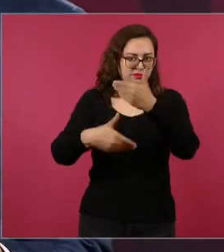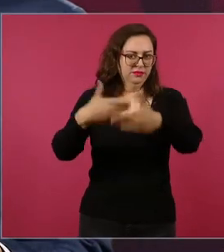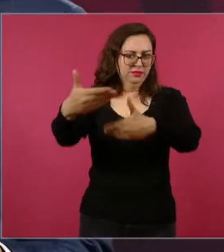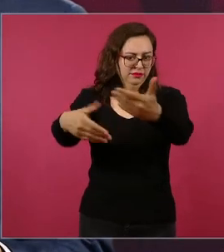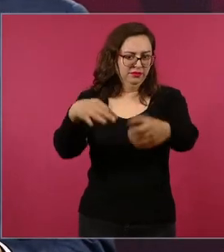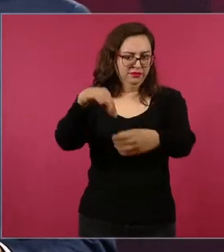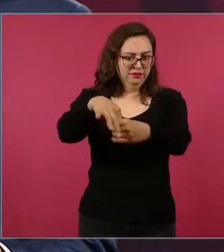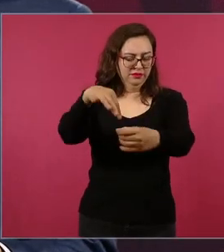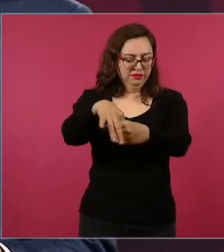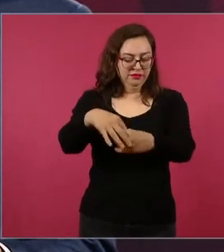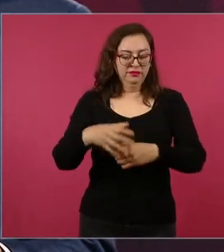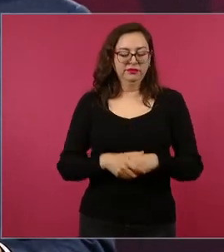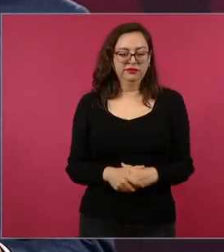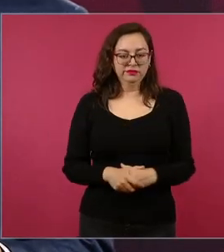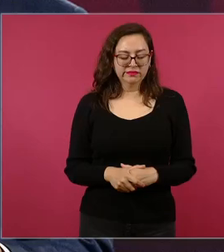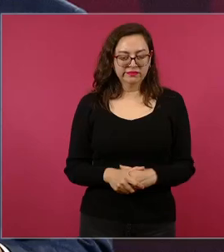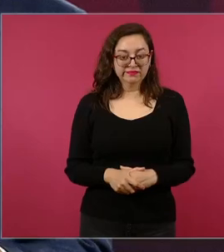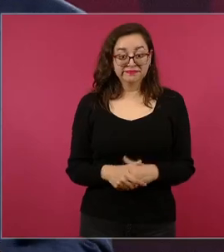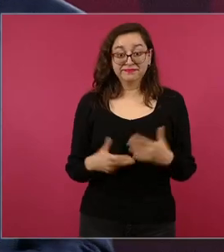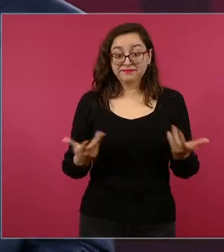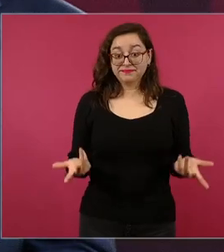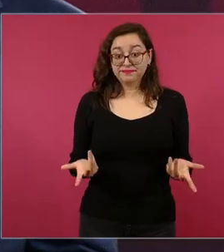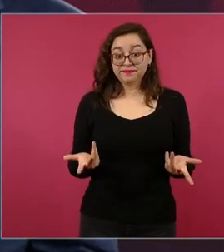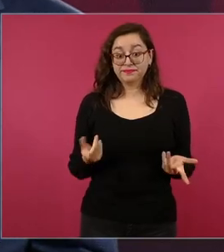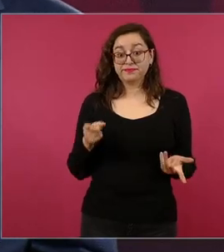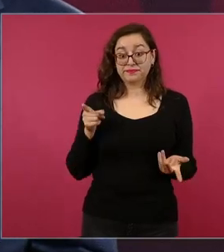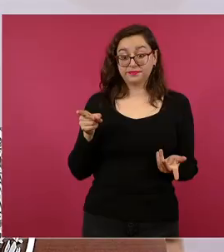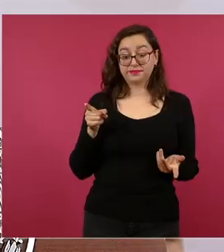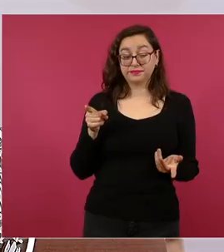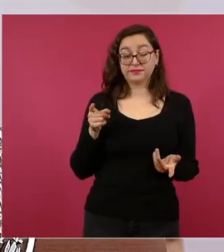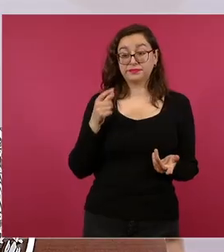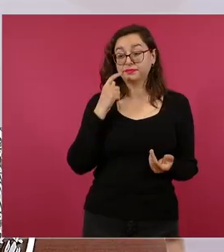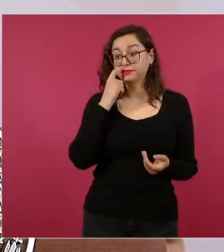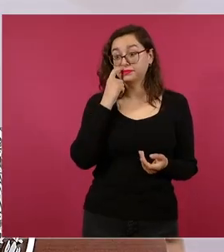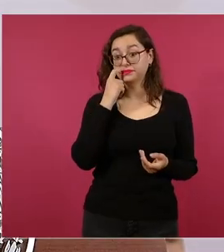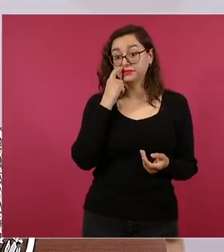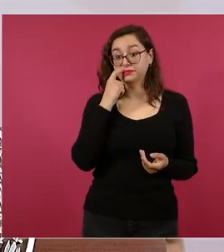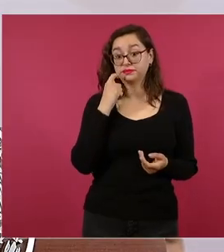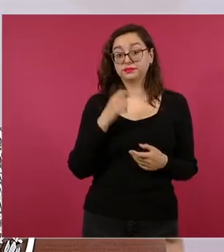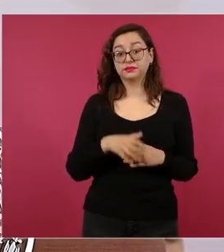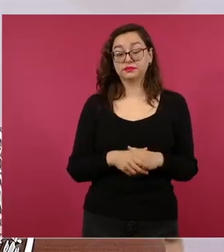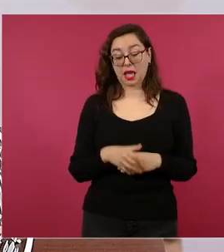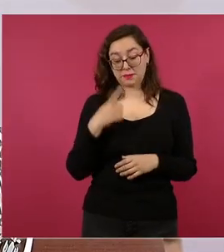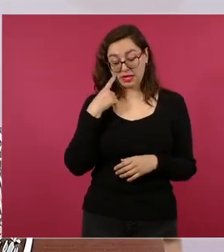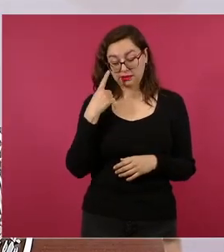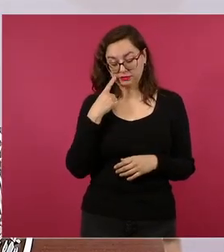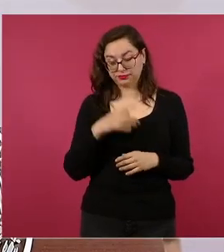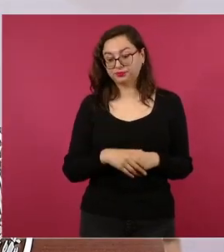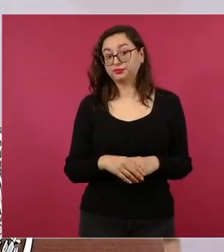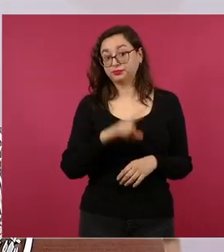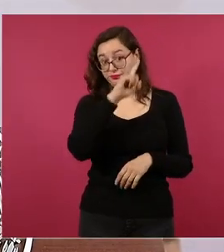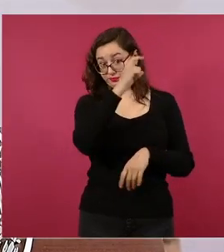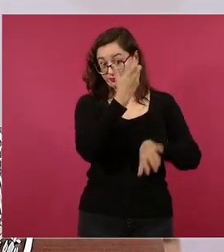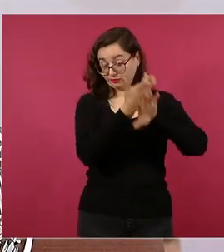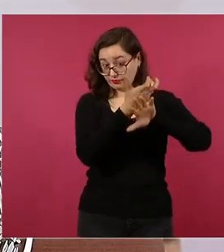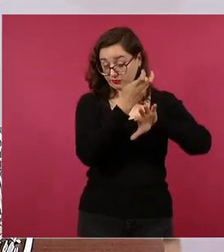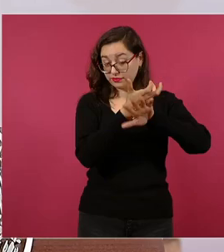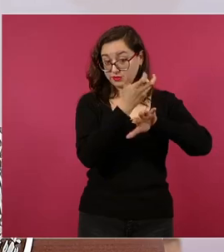la fundación de esa gran nación que es Estados Unidos,